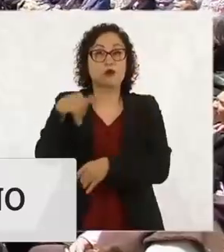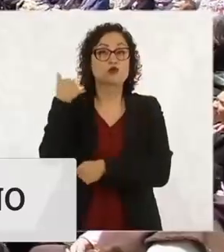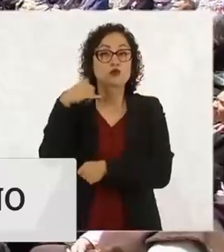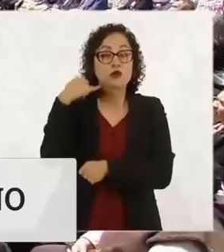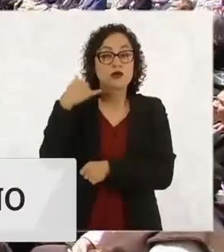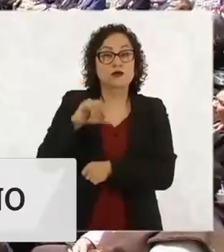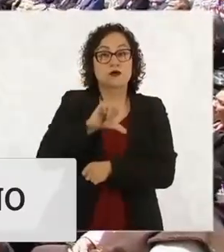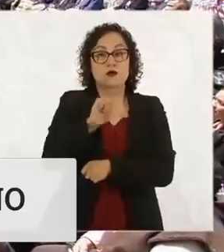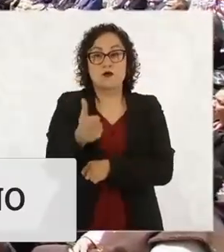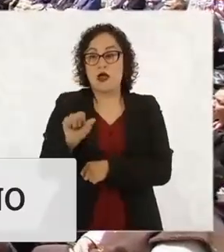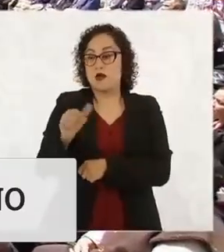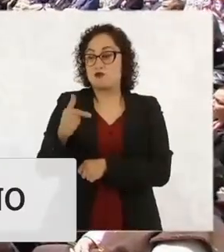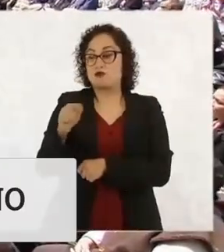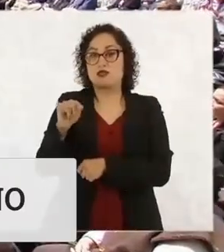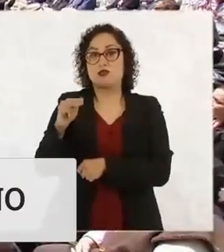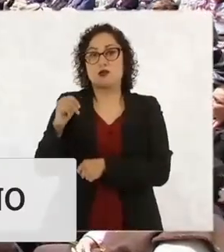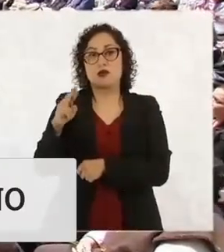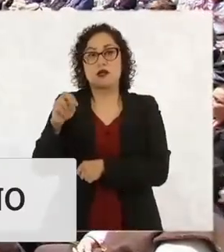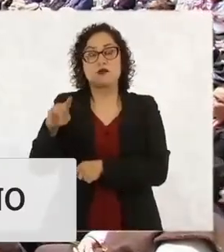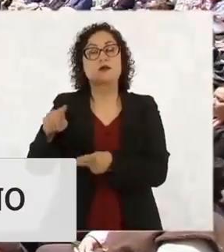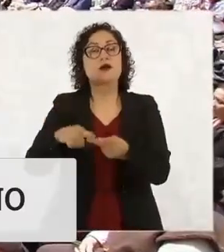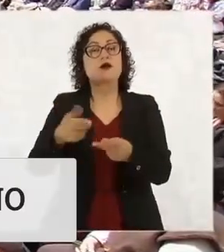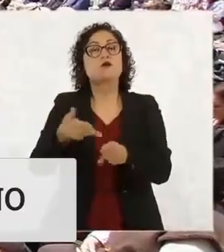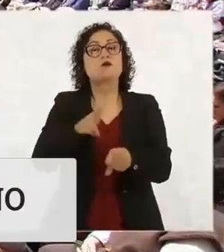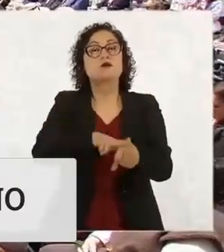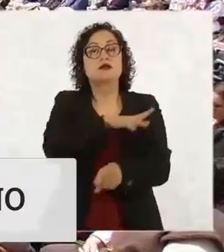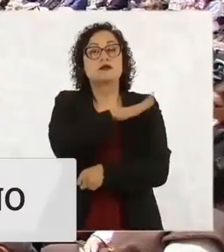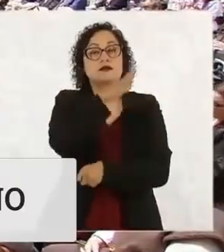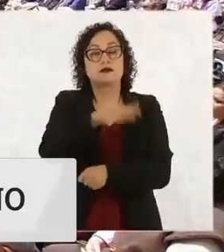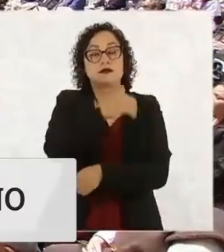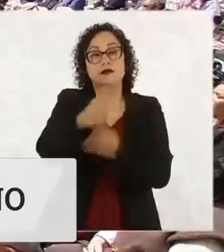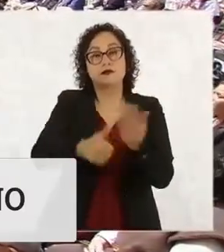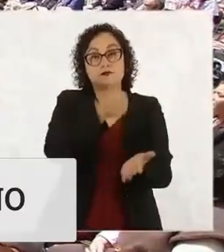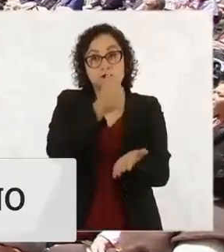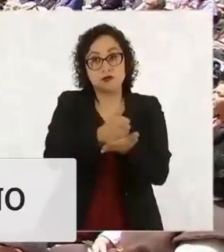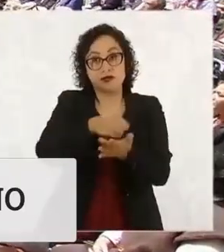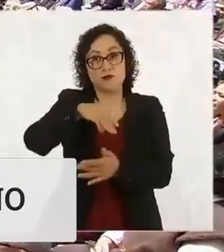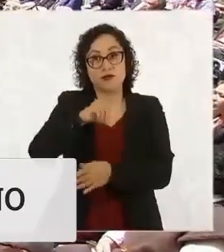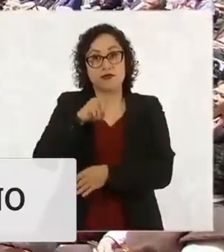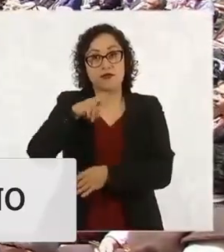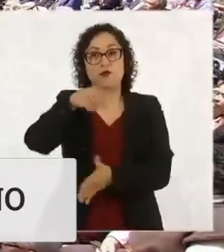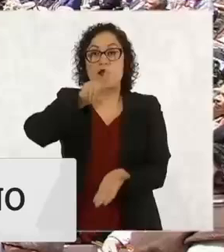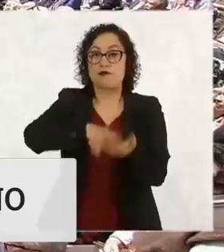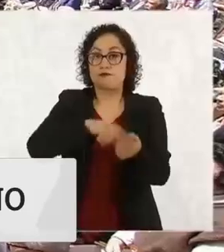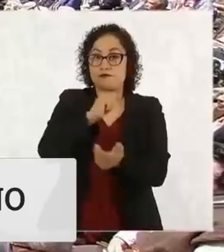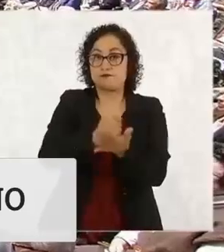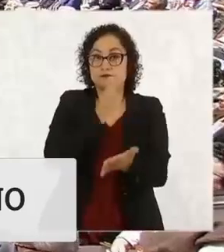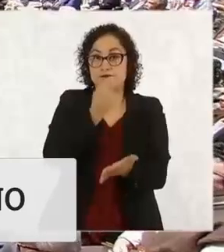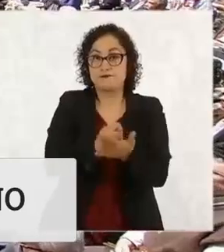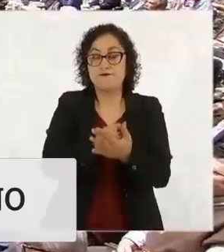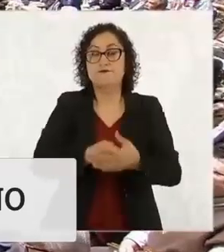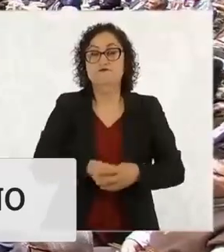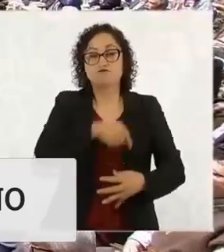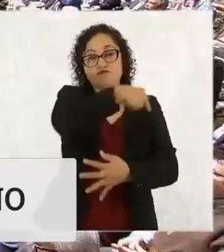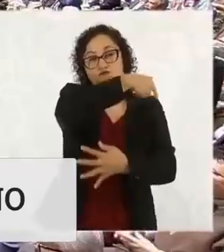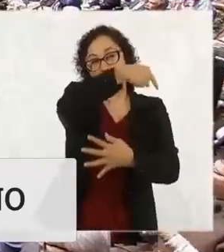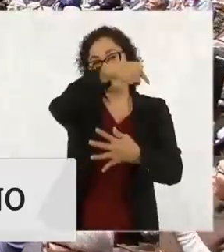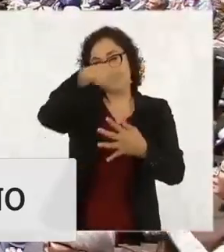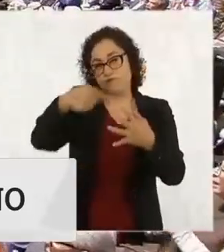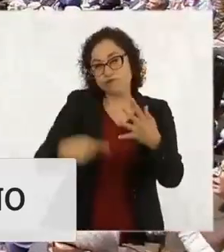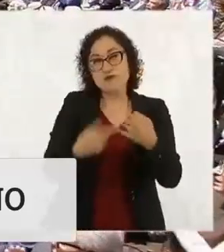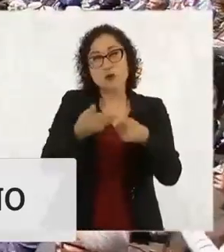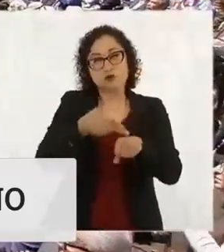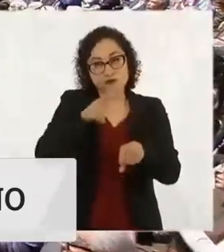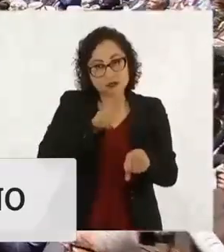el Agustín Orán y el Hospital General de Ciudad Madero en Tamaulipas. Asimismo,